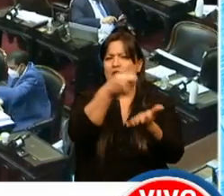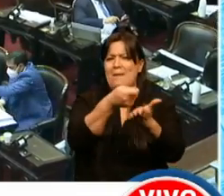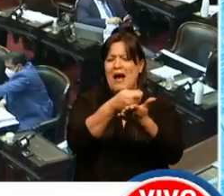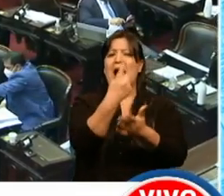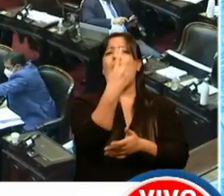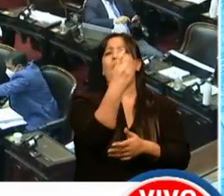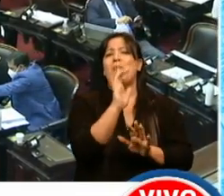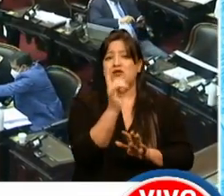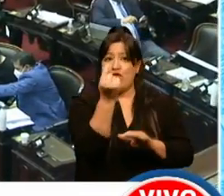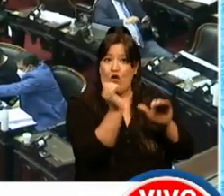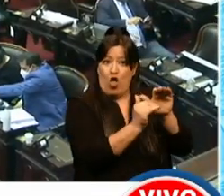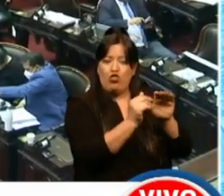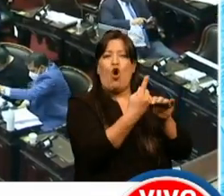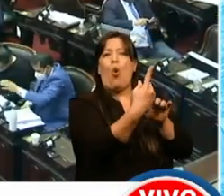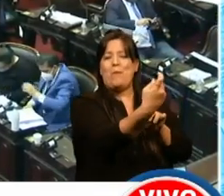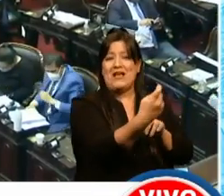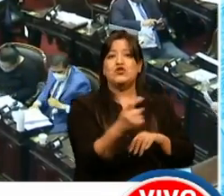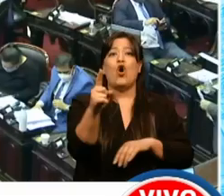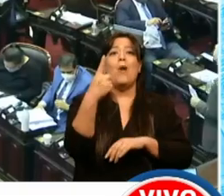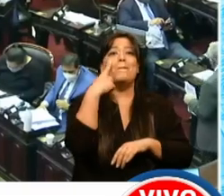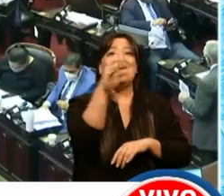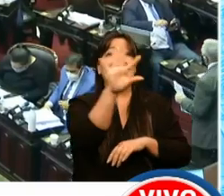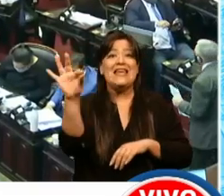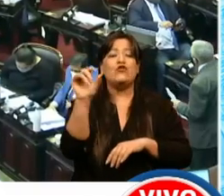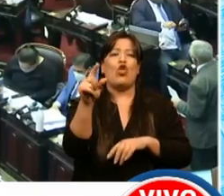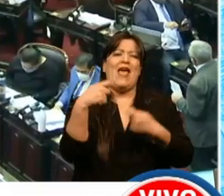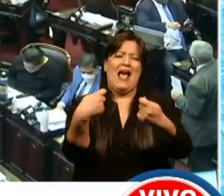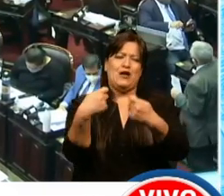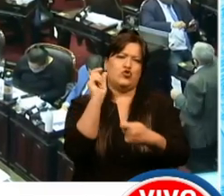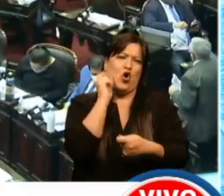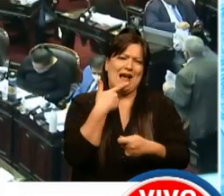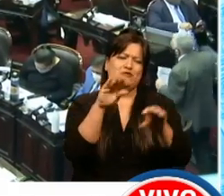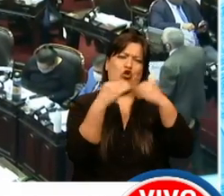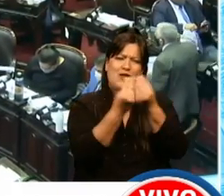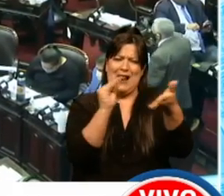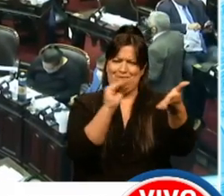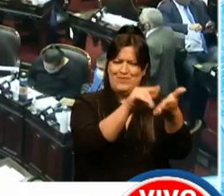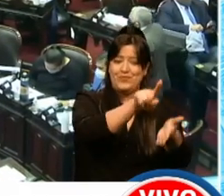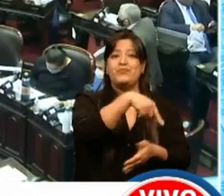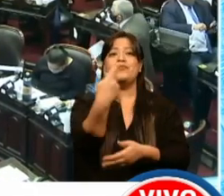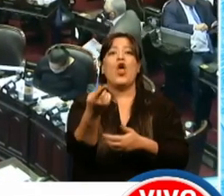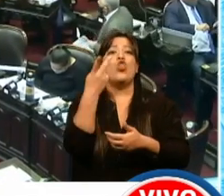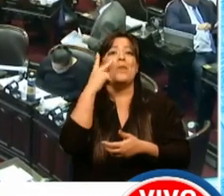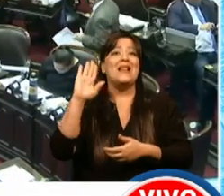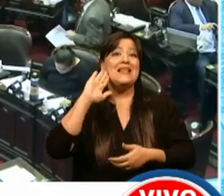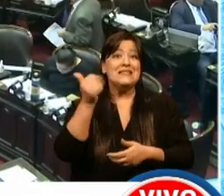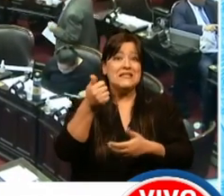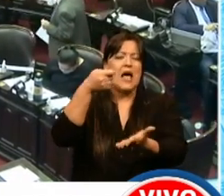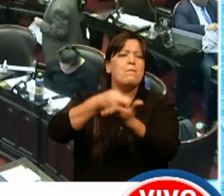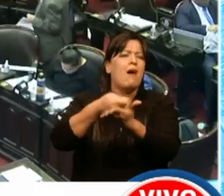peso del fondo fiduciario y 1.500 de consumo de gas la boleta total en el 2016 pasó a